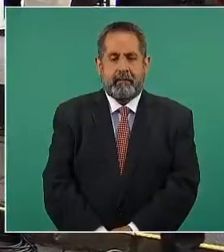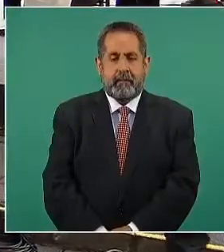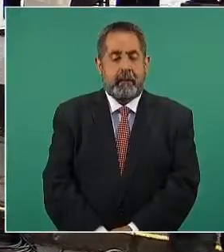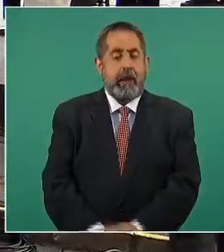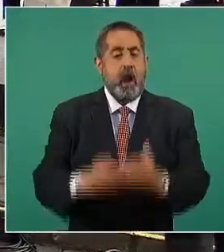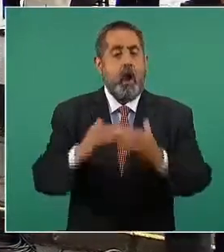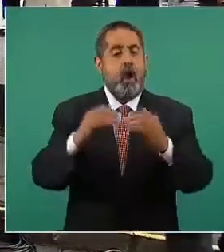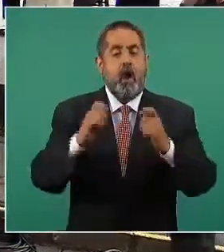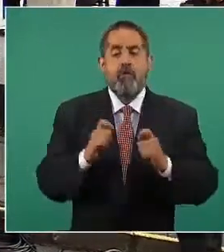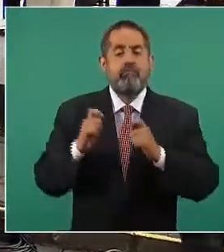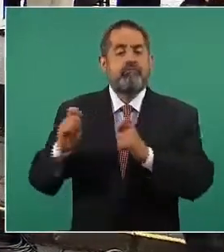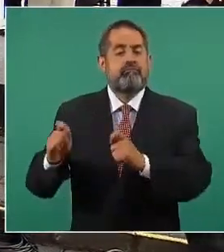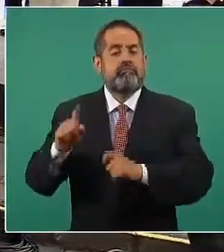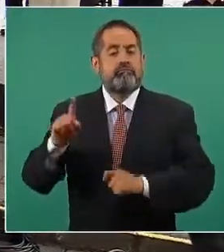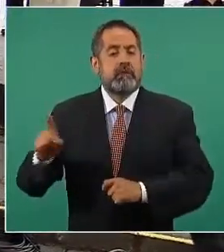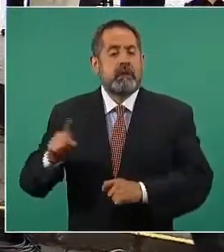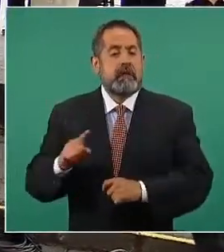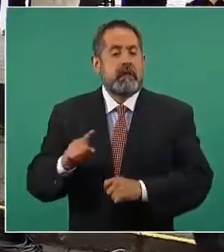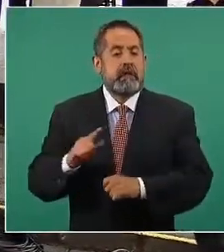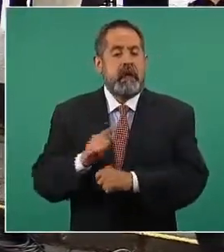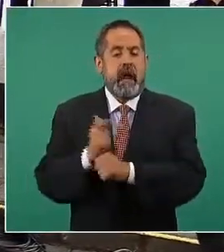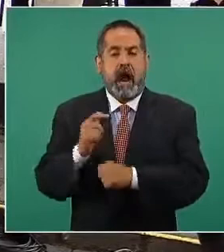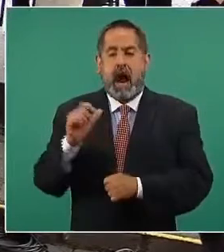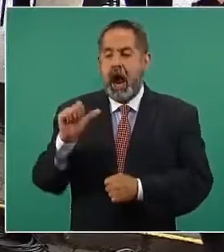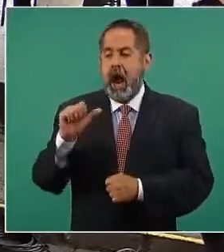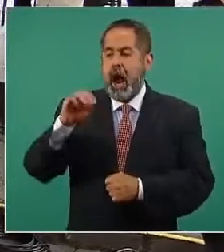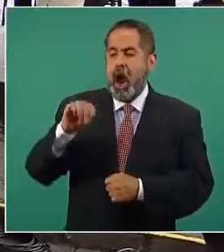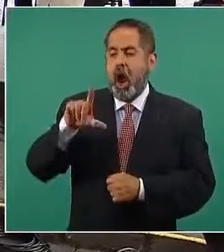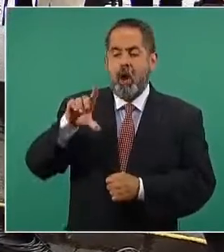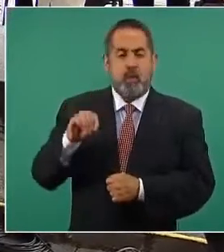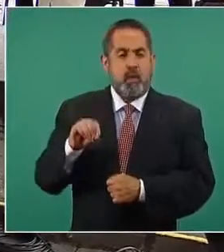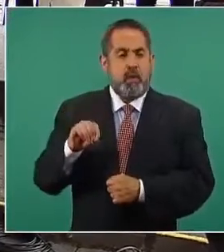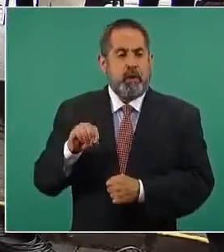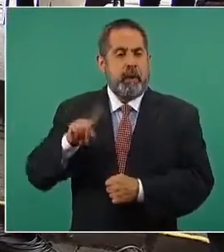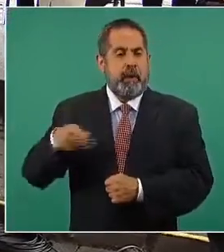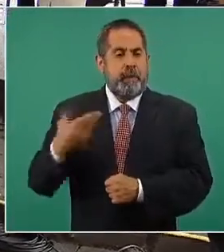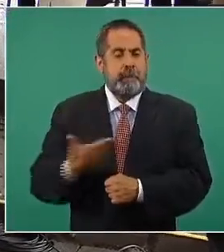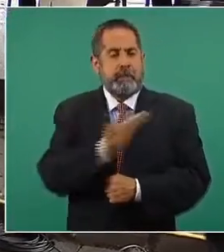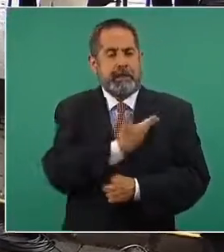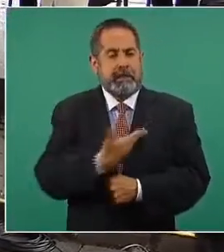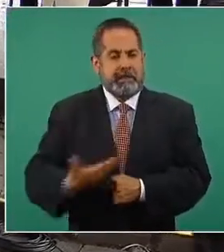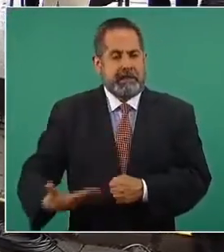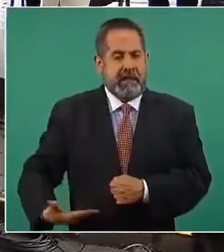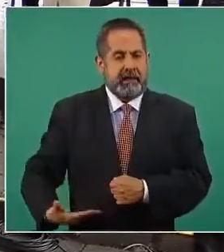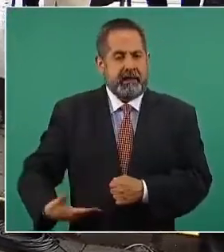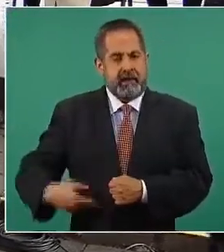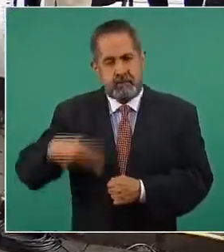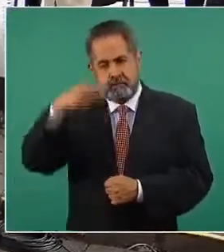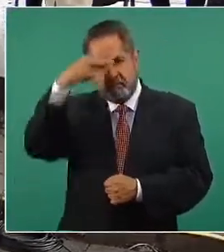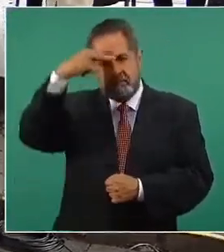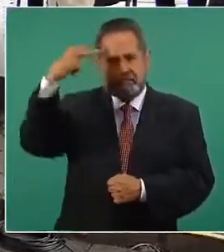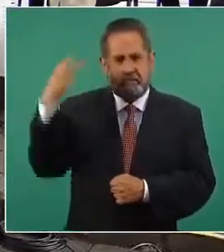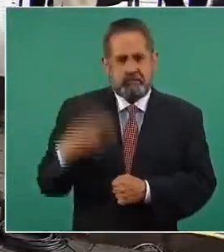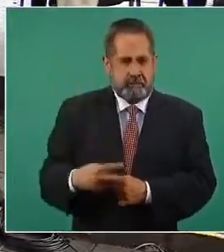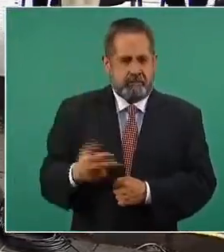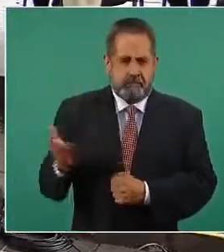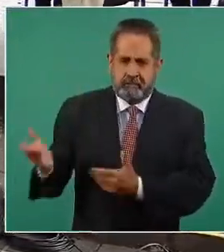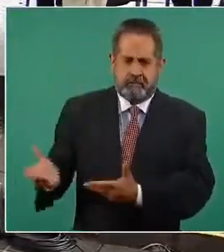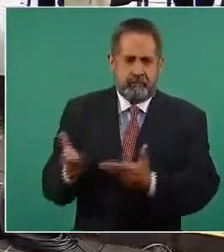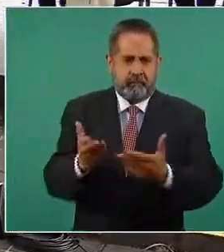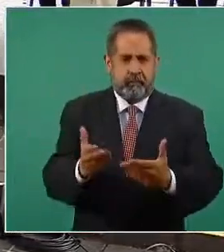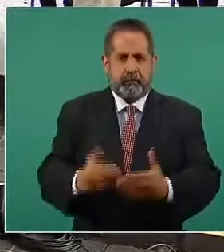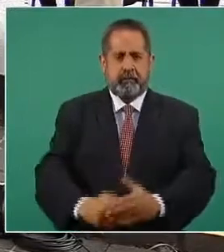Escuchemos el mensaje que dirige el licenciado Andrés Manuel López Obrador, presidente constitucional de los Estados Unidos mexicanos.